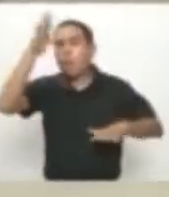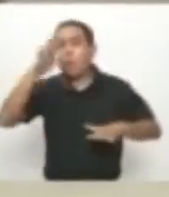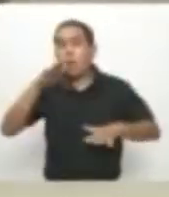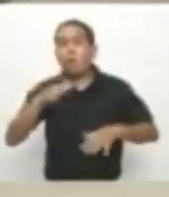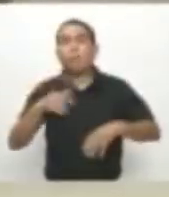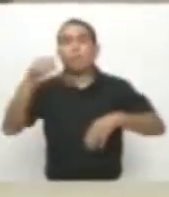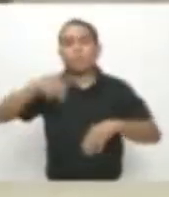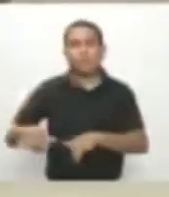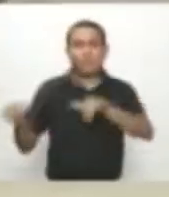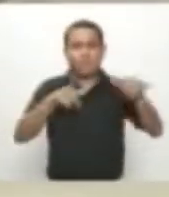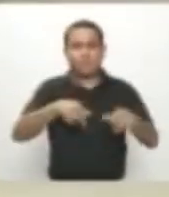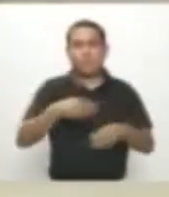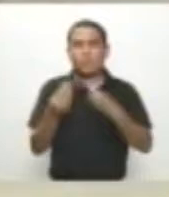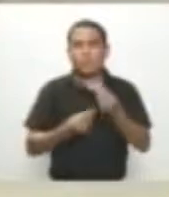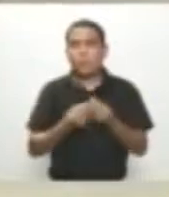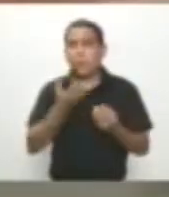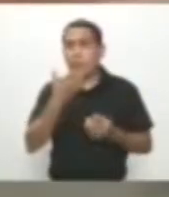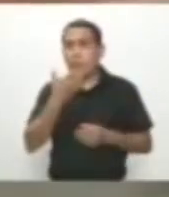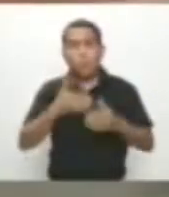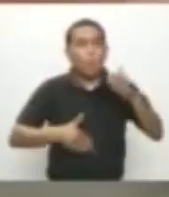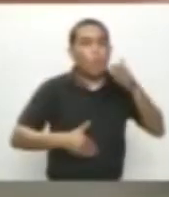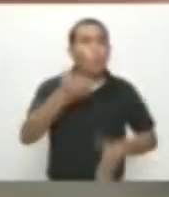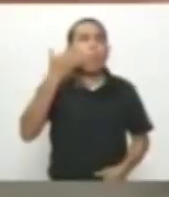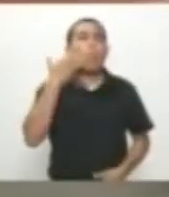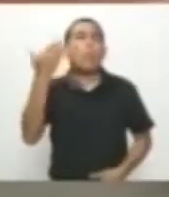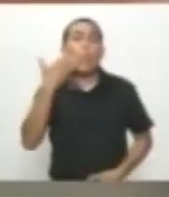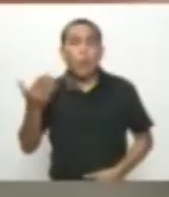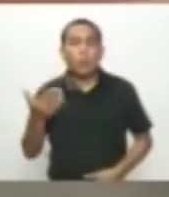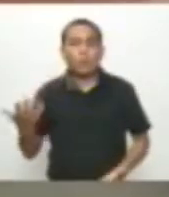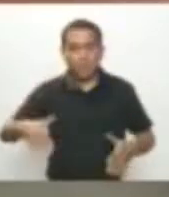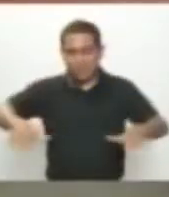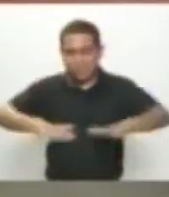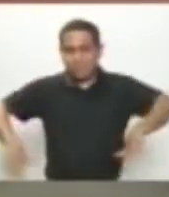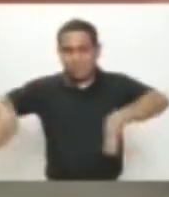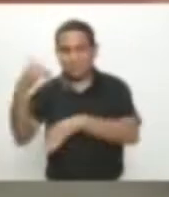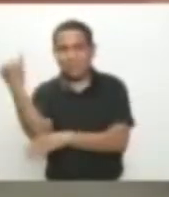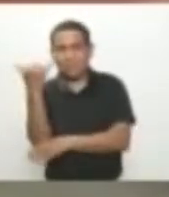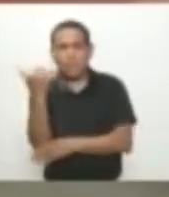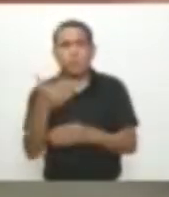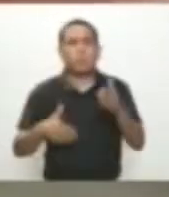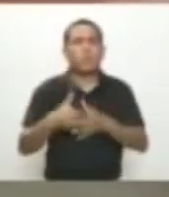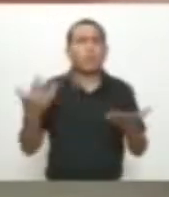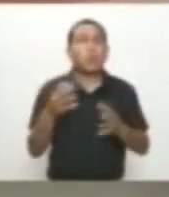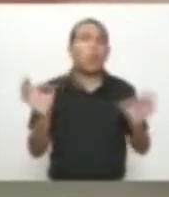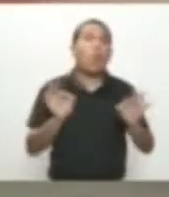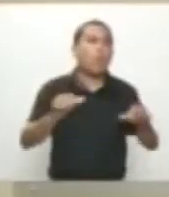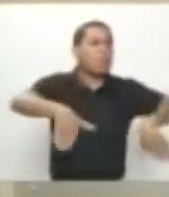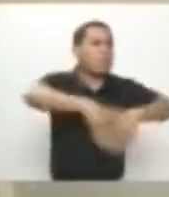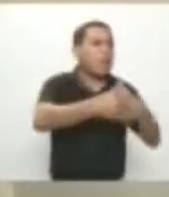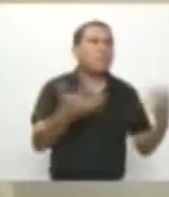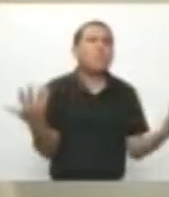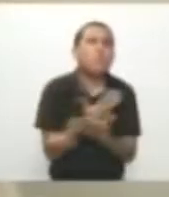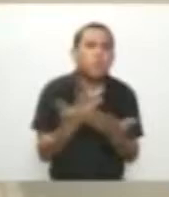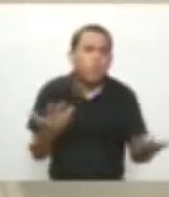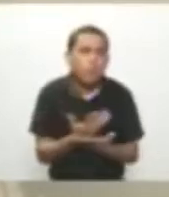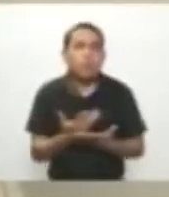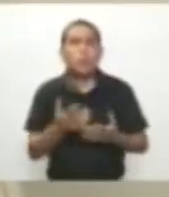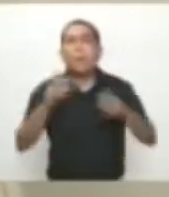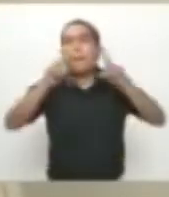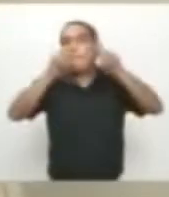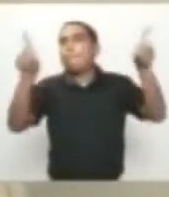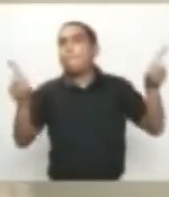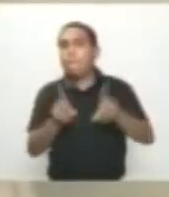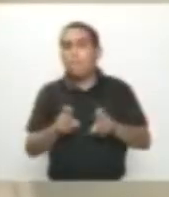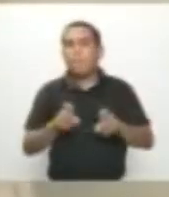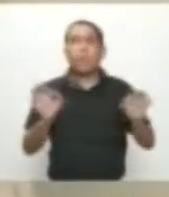se sabe cómo ni cuándo entrará en vigencia las zonas azules, ni en qué sectores será aplicable, ni hay un objetivo definido en